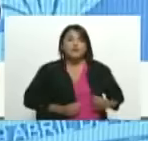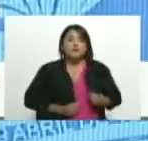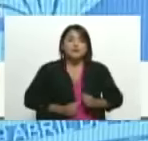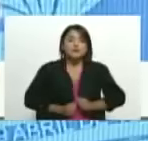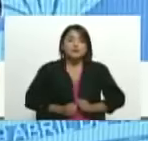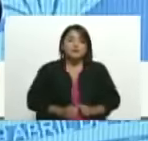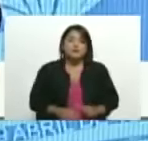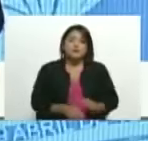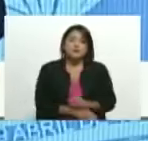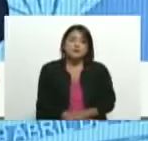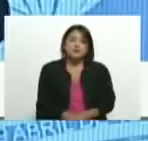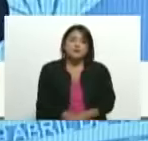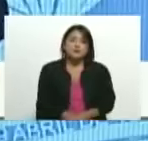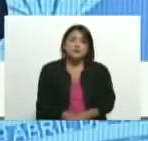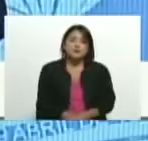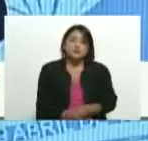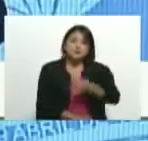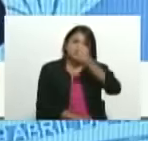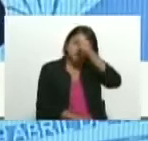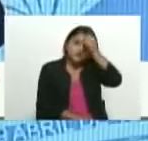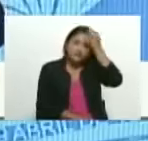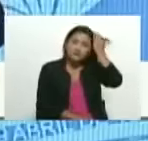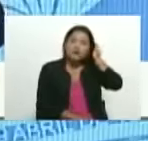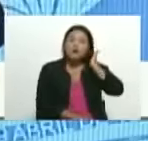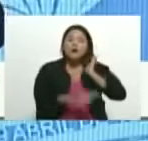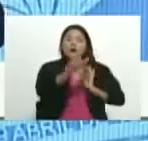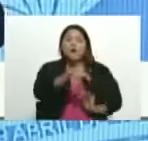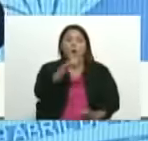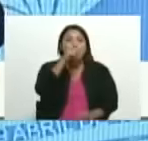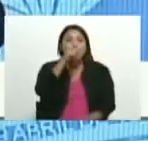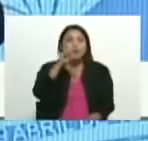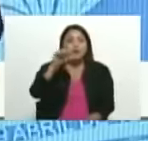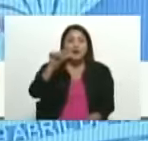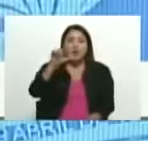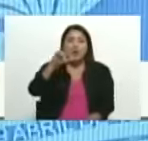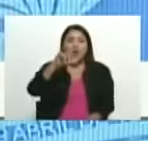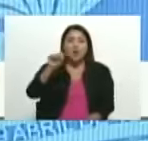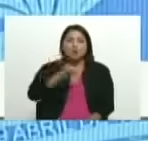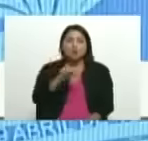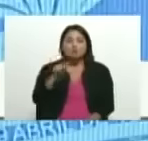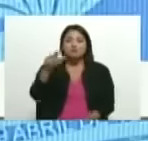emerge. Por ejemplo, al candidato Carlos Prosperi no lo dejaron sufragar,